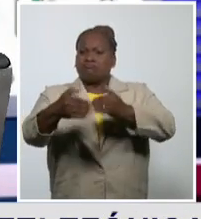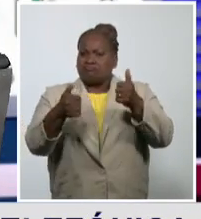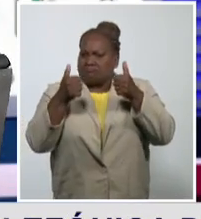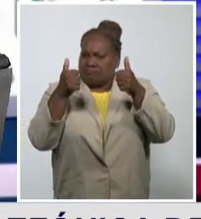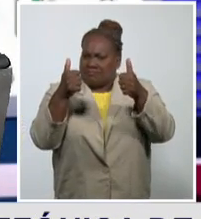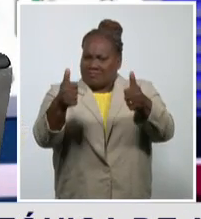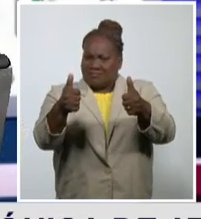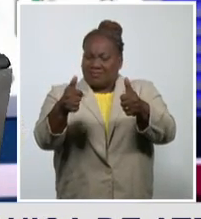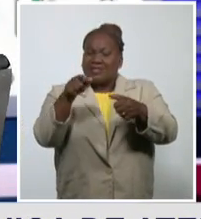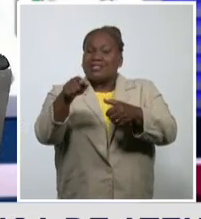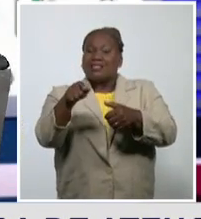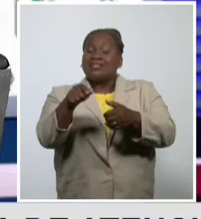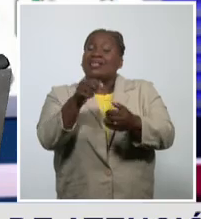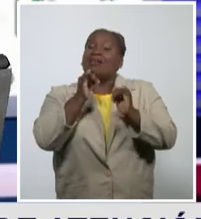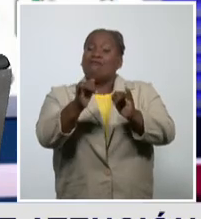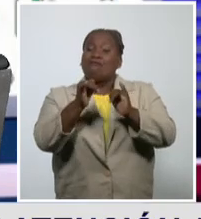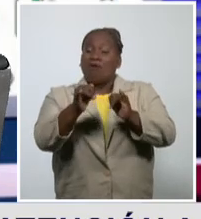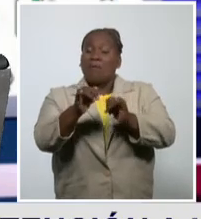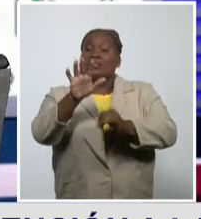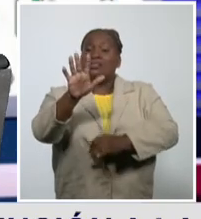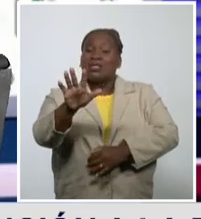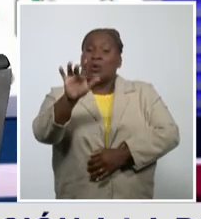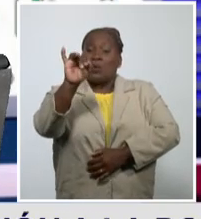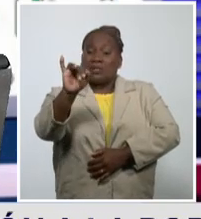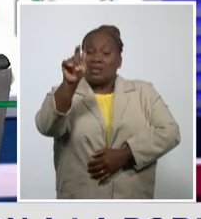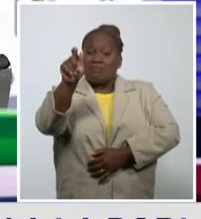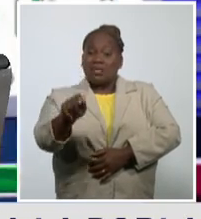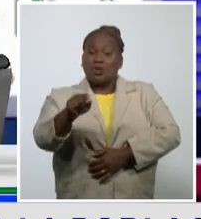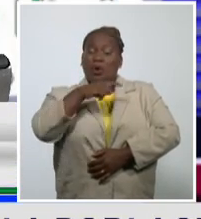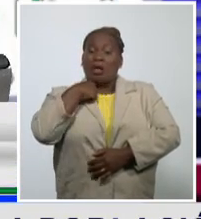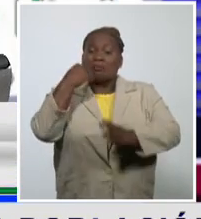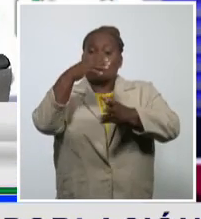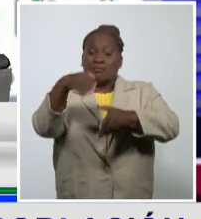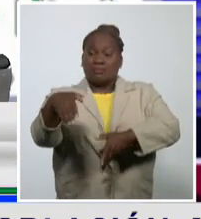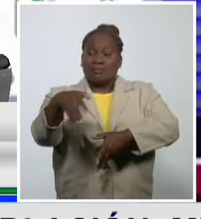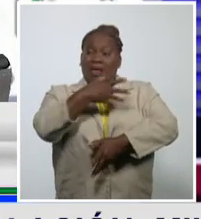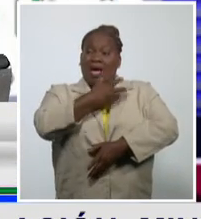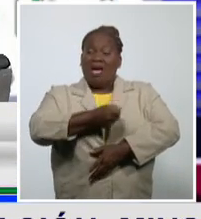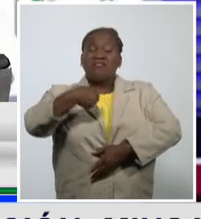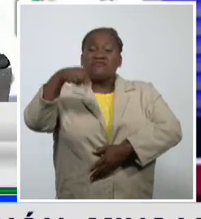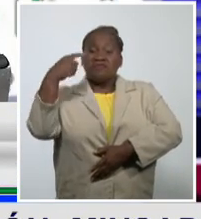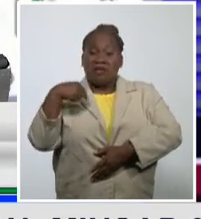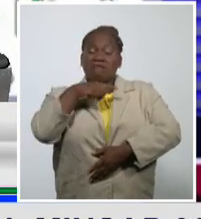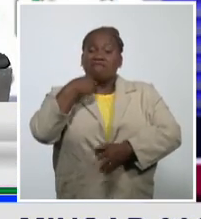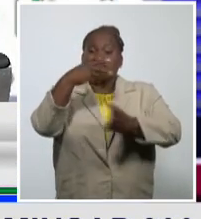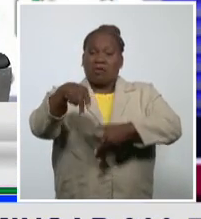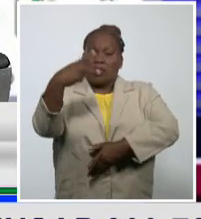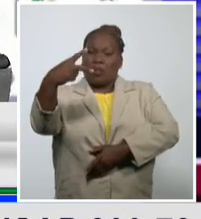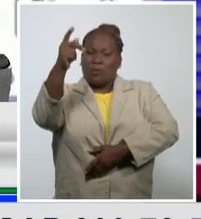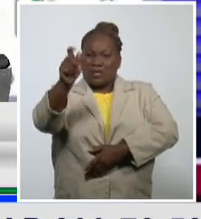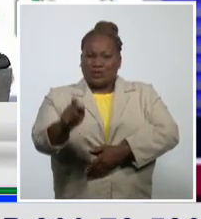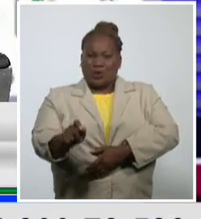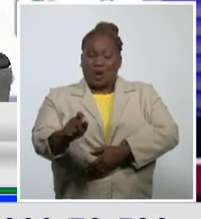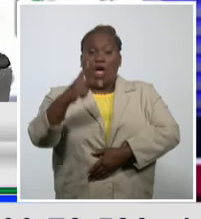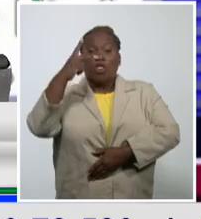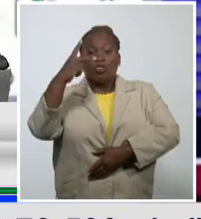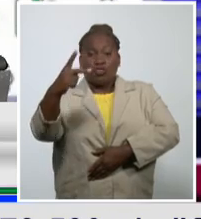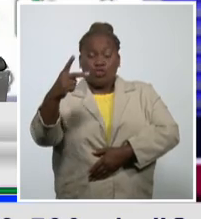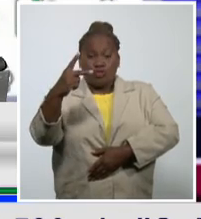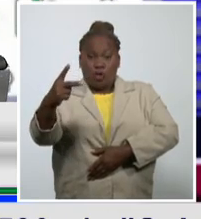se reportan 56 fallecidos, lamentablemente en el día de ayer fallecieron 2 personas, 2 evacuados